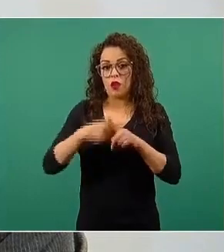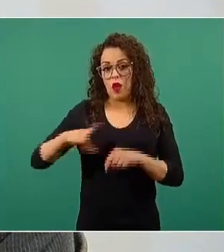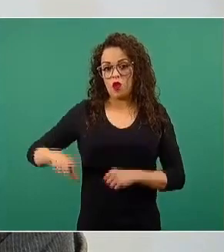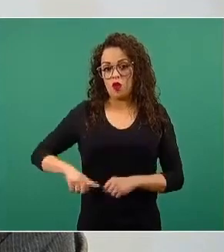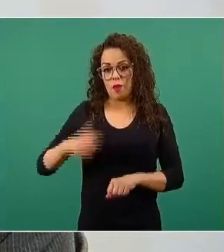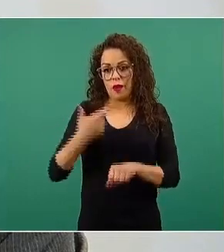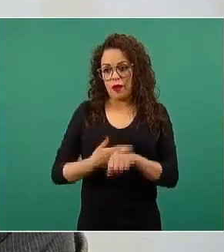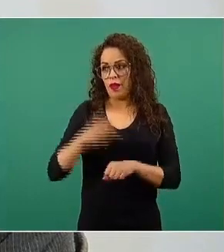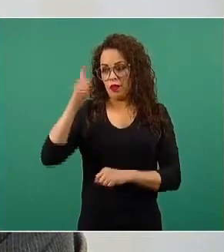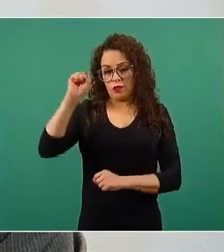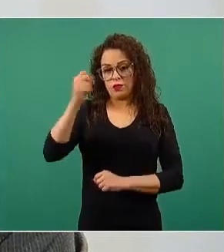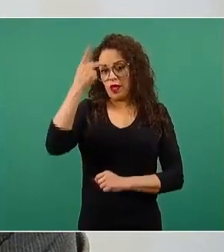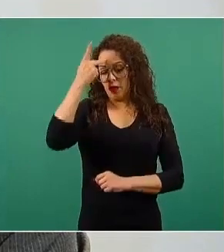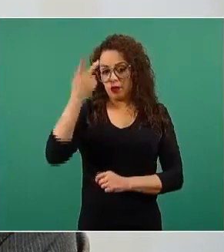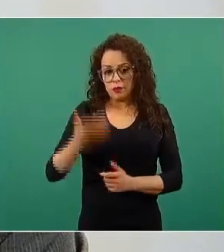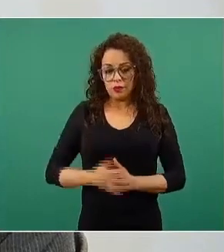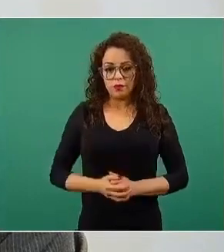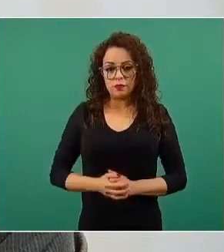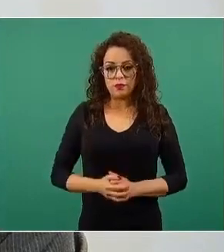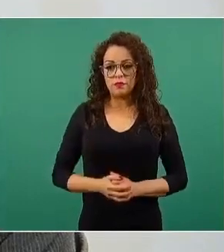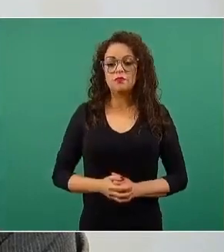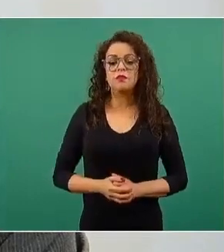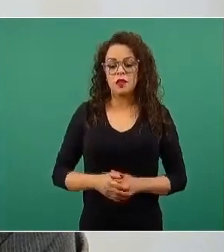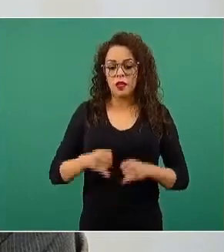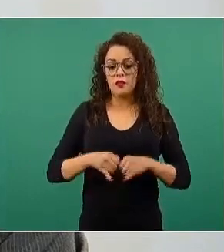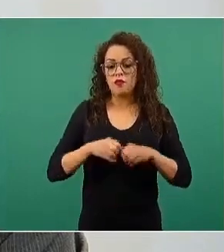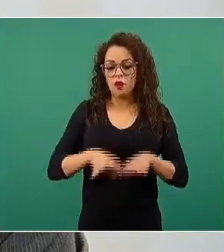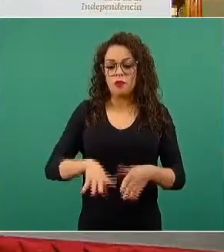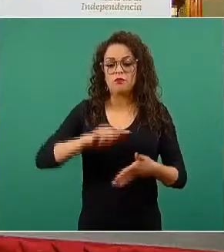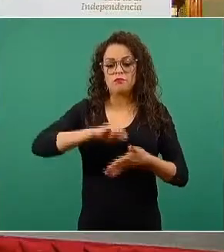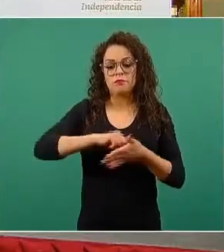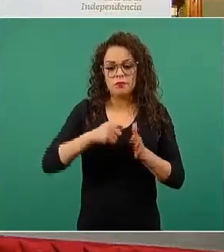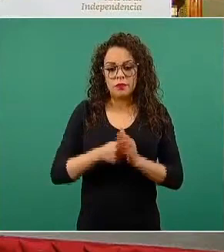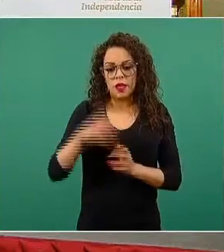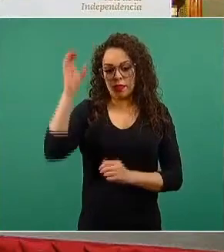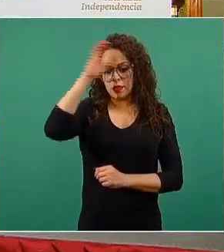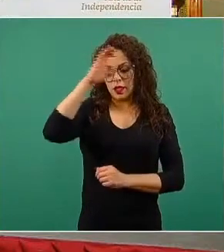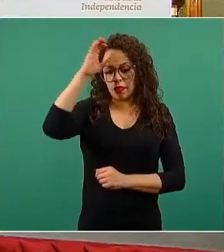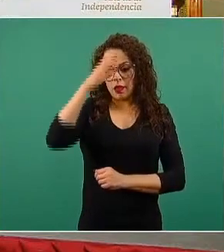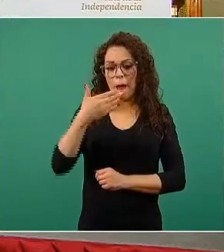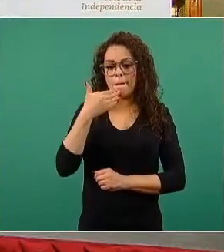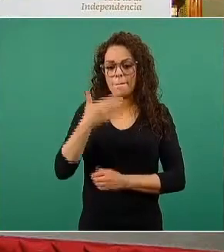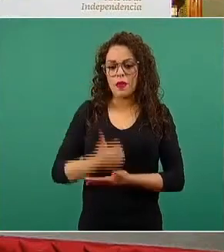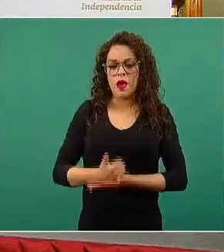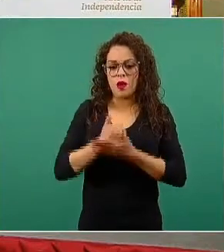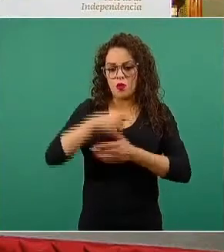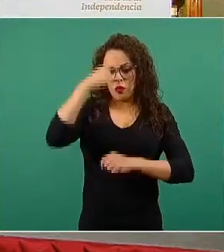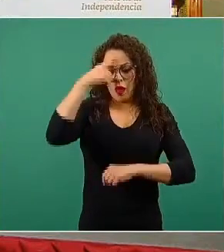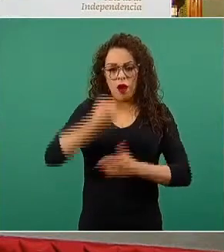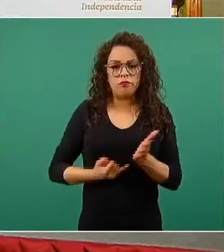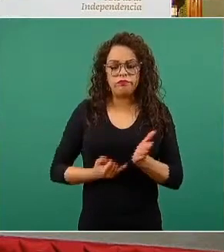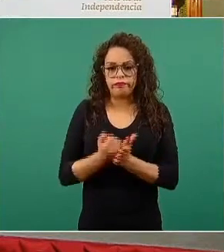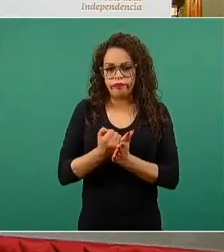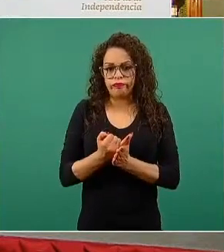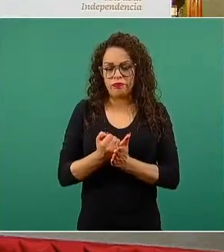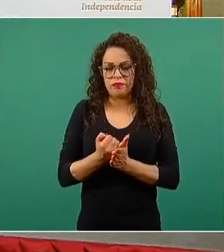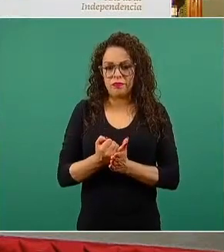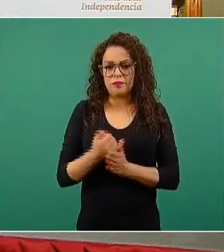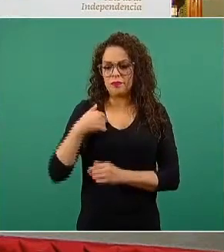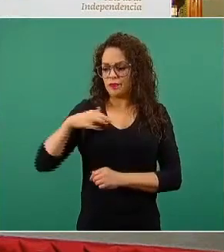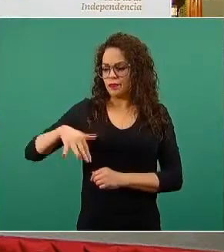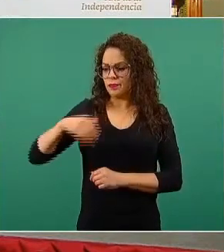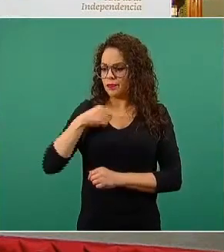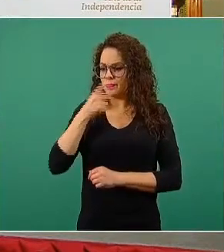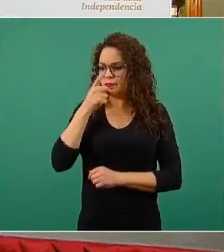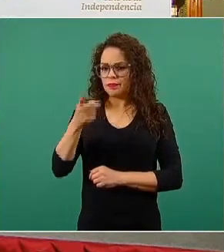Luis Potosí se han privilegiado la información técnica, científica, para la toma de decisiones. Estos cuerpos colegiados que yo mencionaba